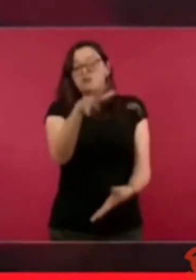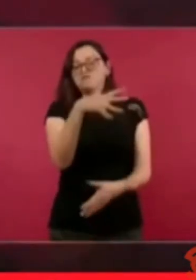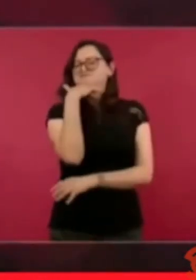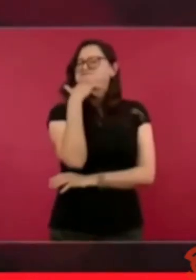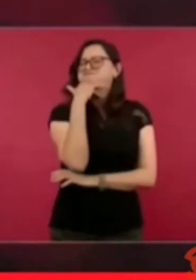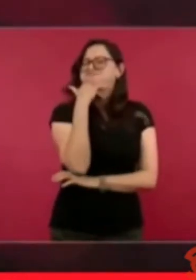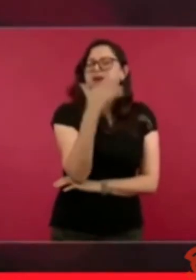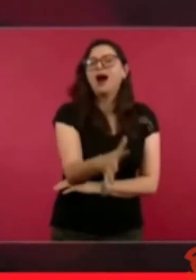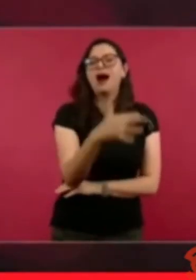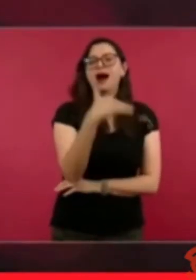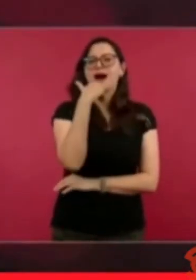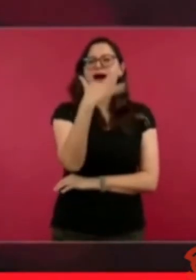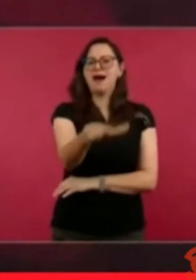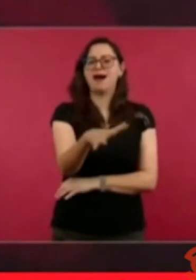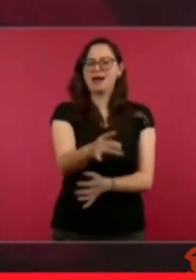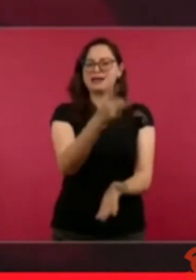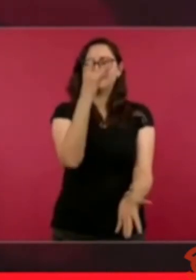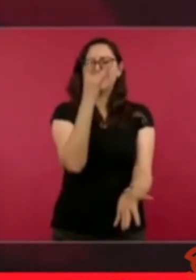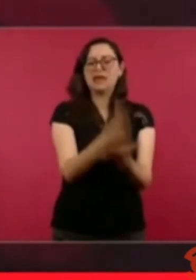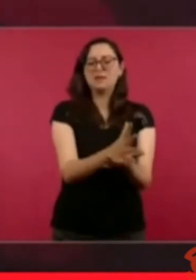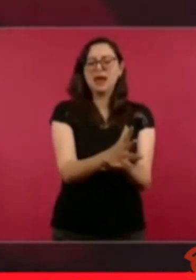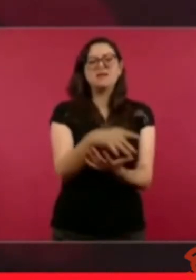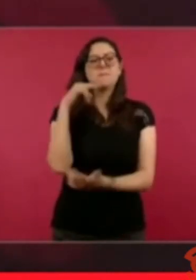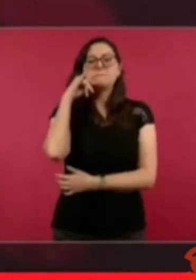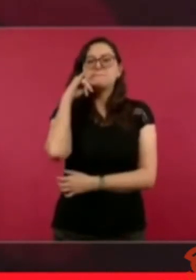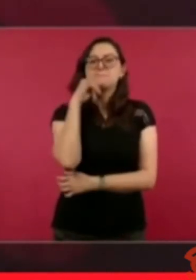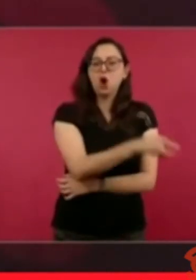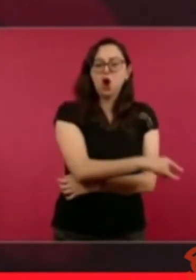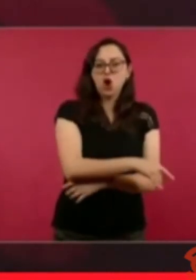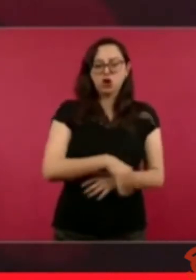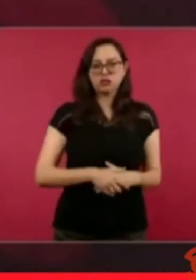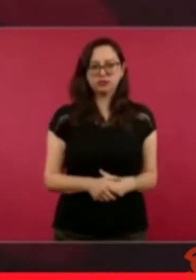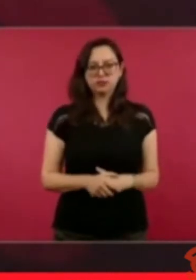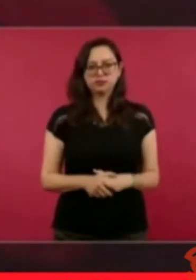corruptos y muy hipócritas.